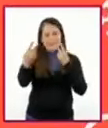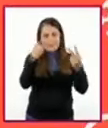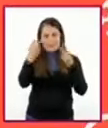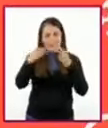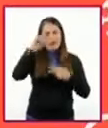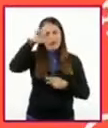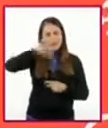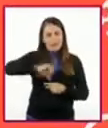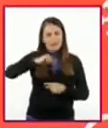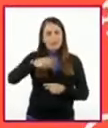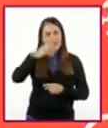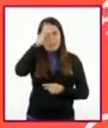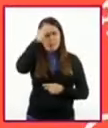sesión más de Aprende en Casa 2.